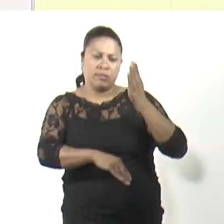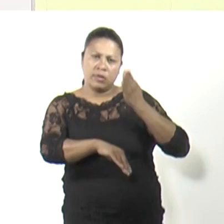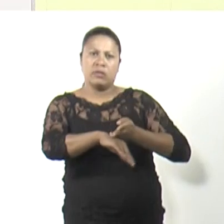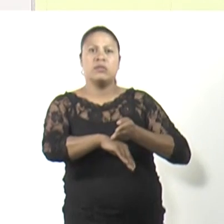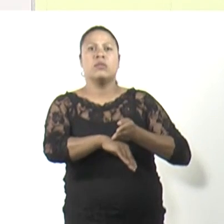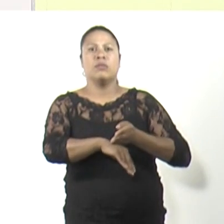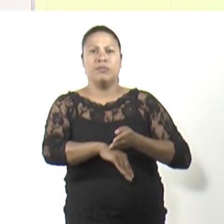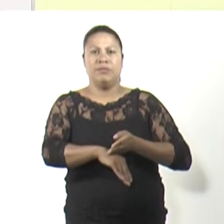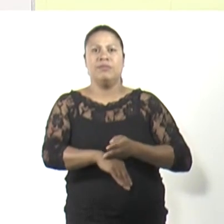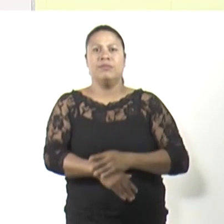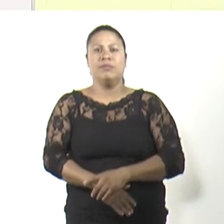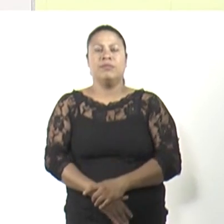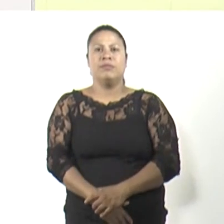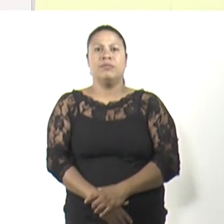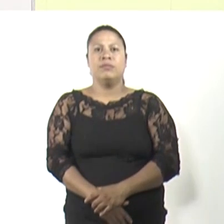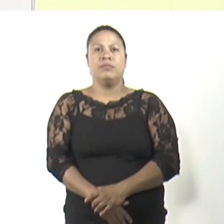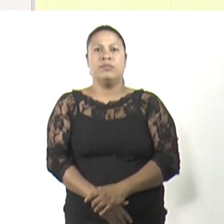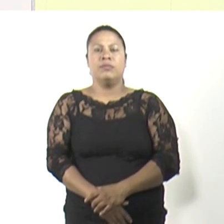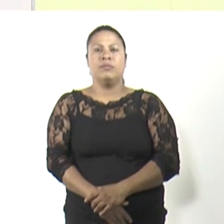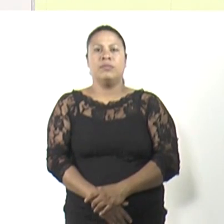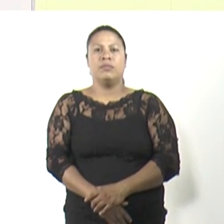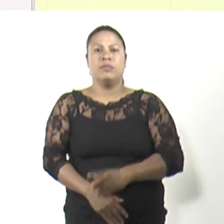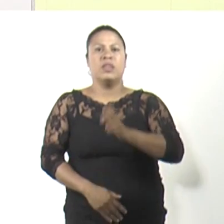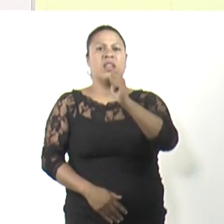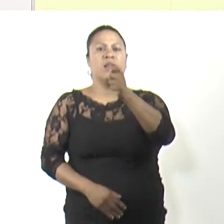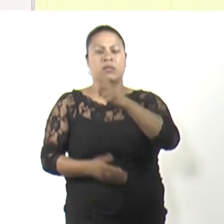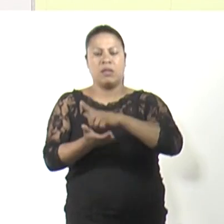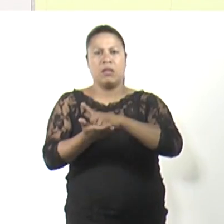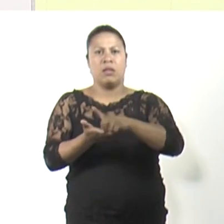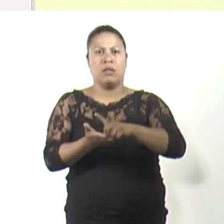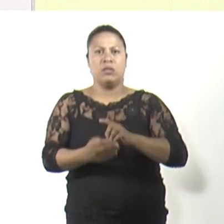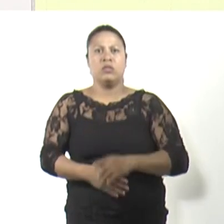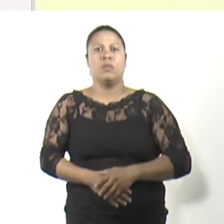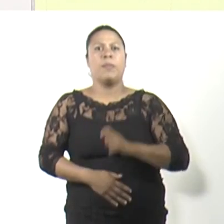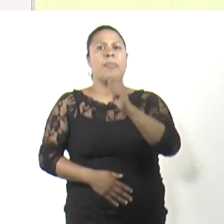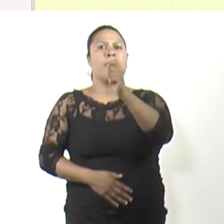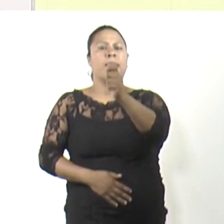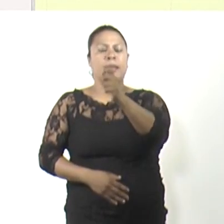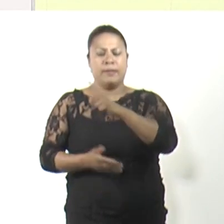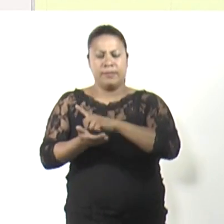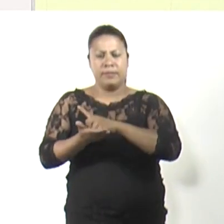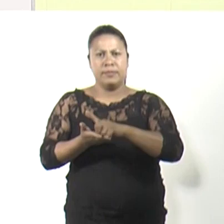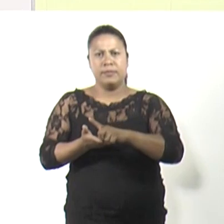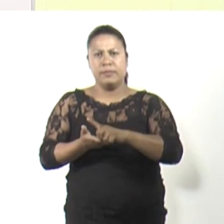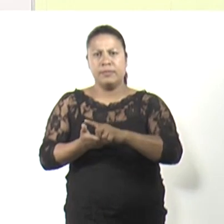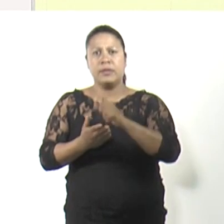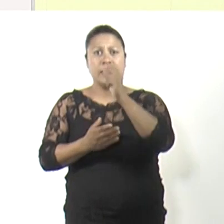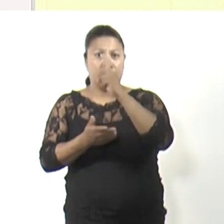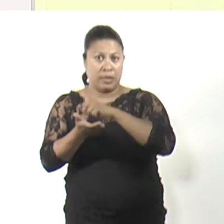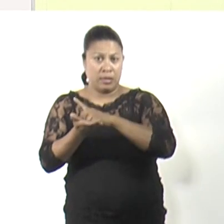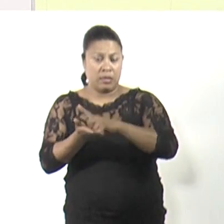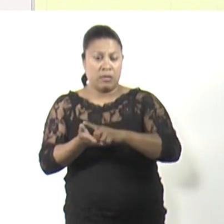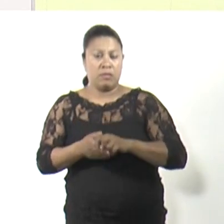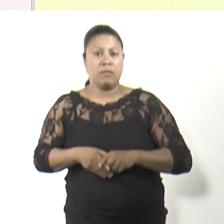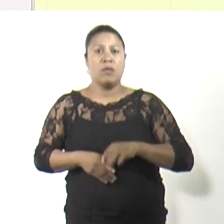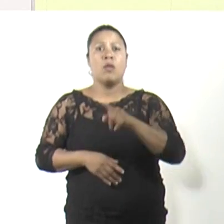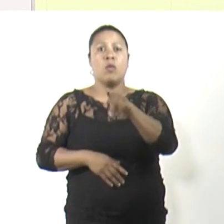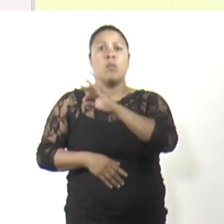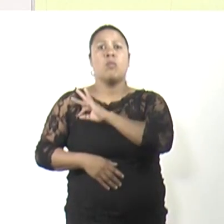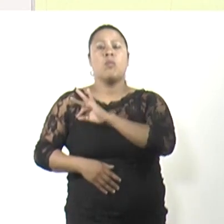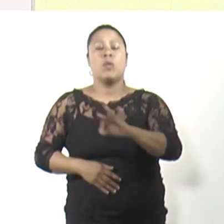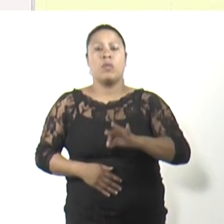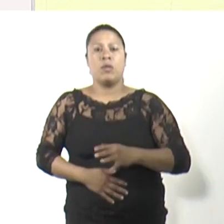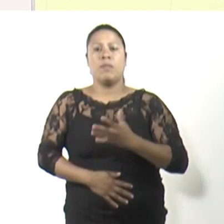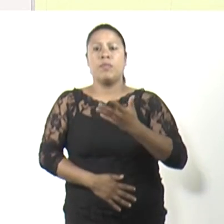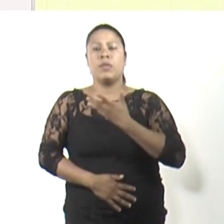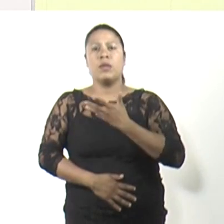sanciones. ¿Qué es un derecho? Un derecho es la facultad de poder